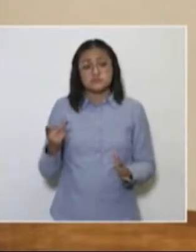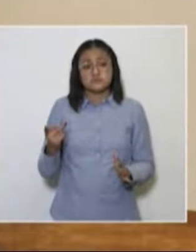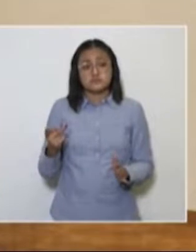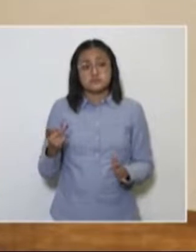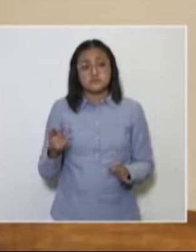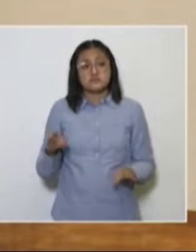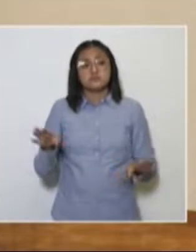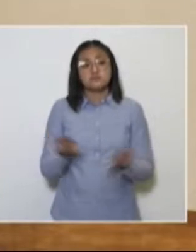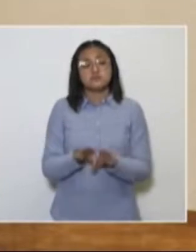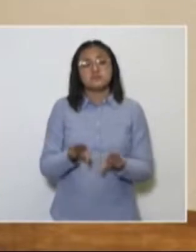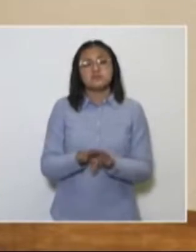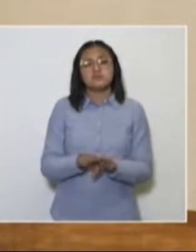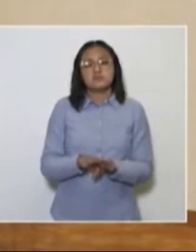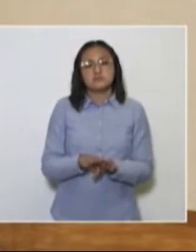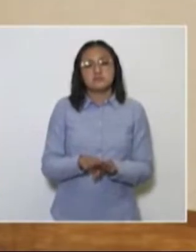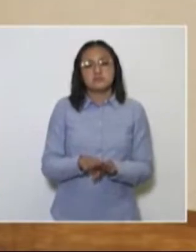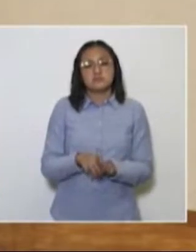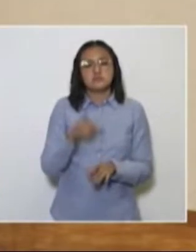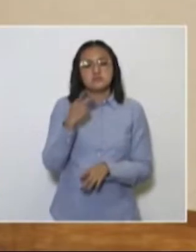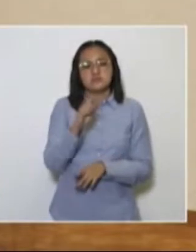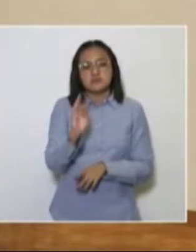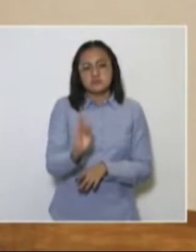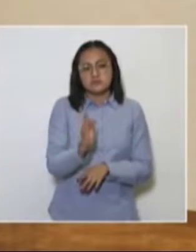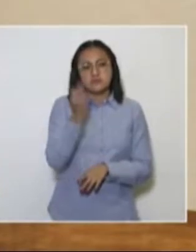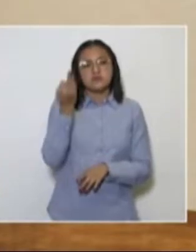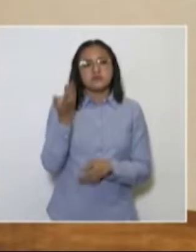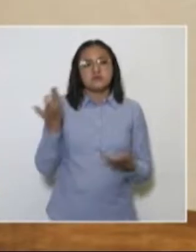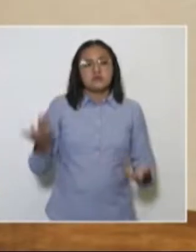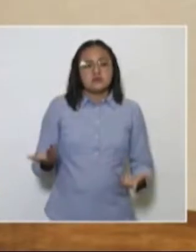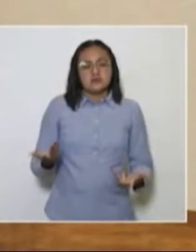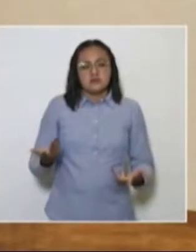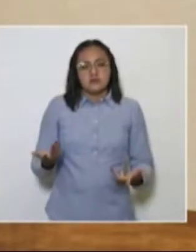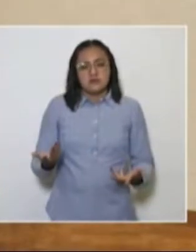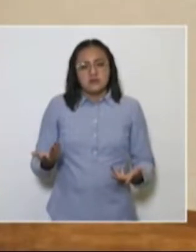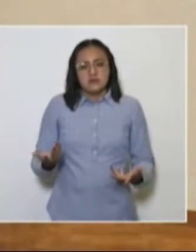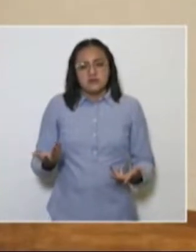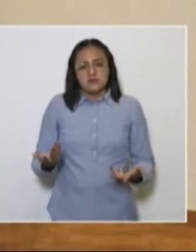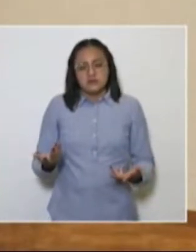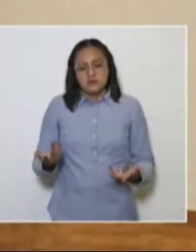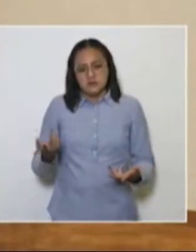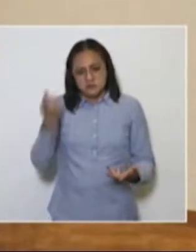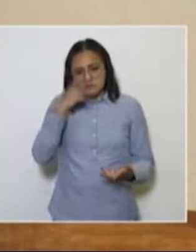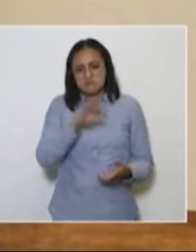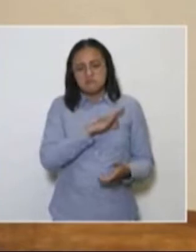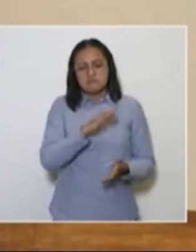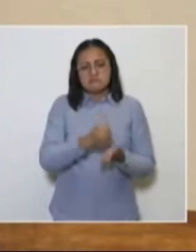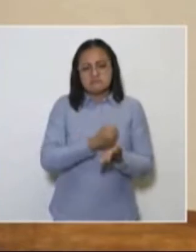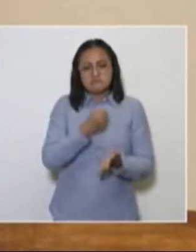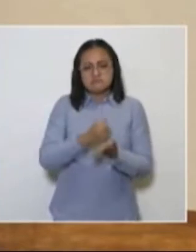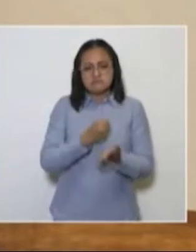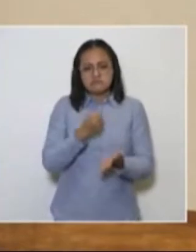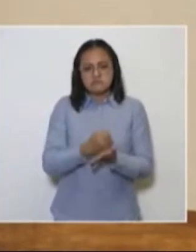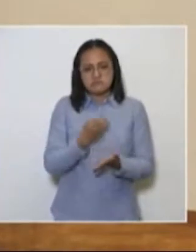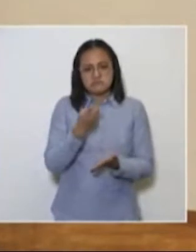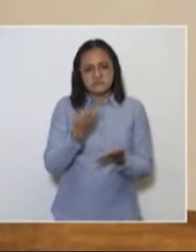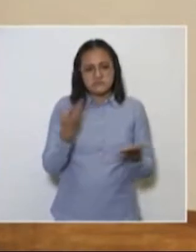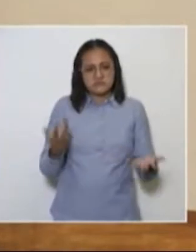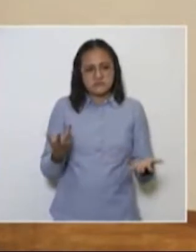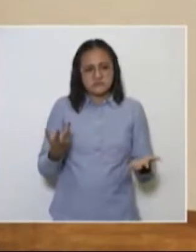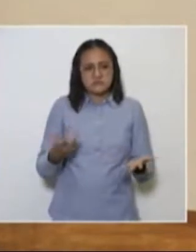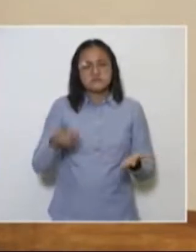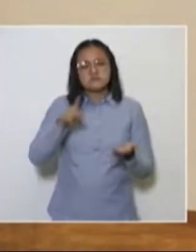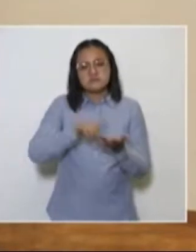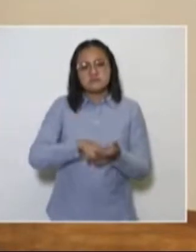argumento de la federación y de la línea de la federación, para presionar en los órganos internos